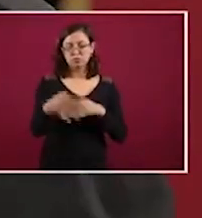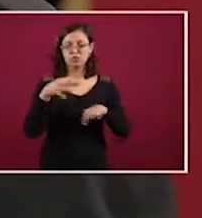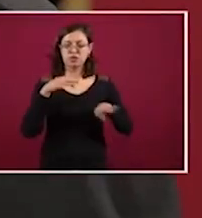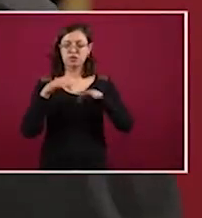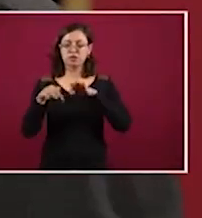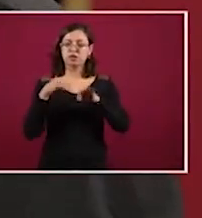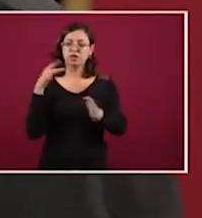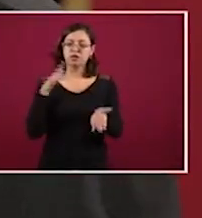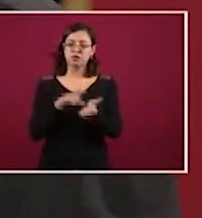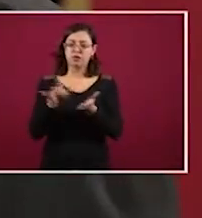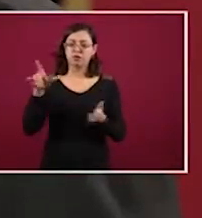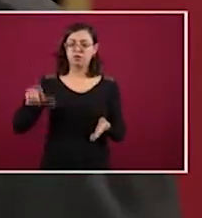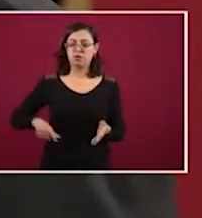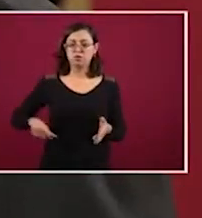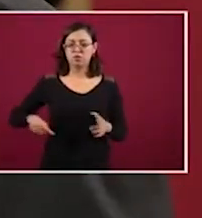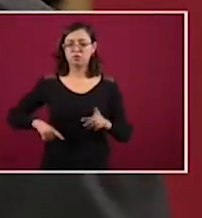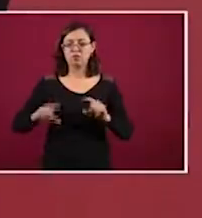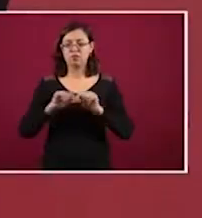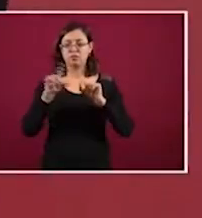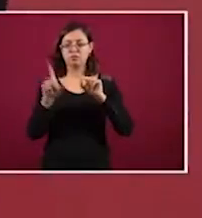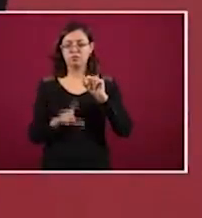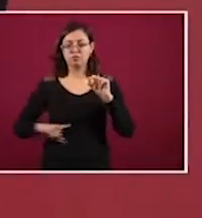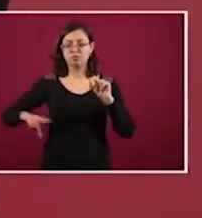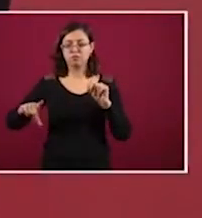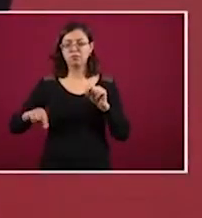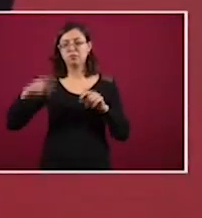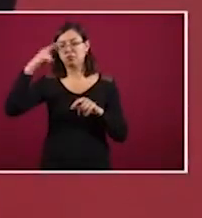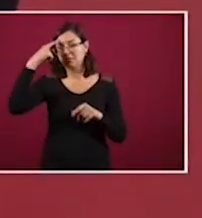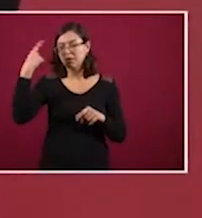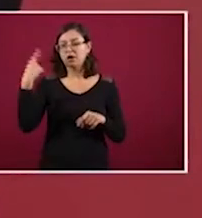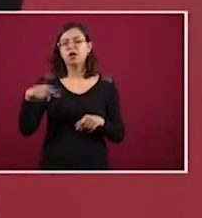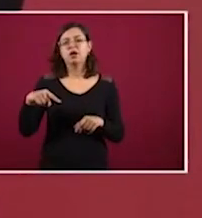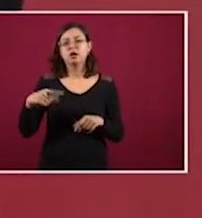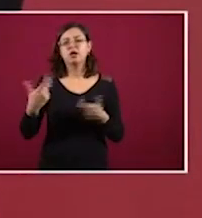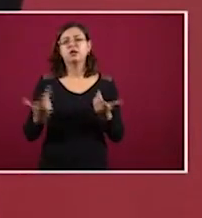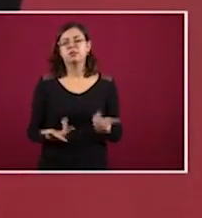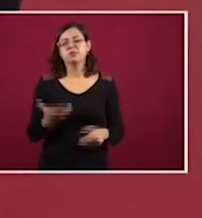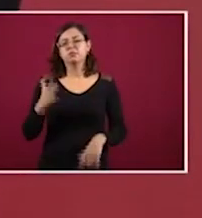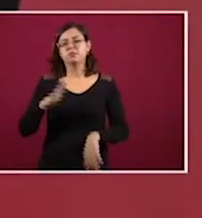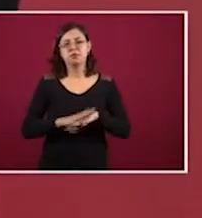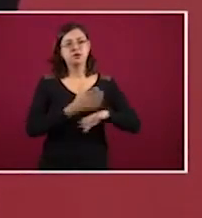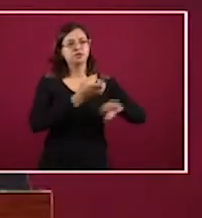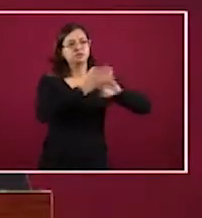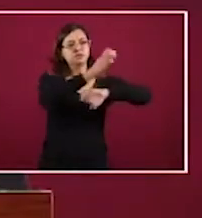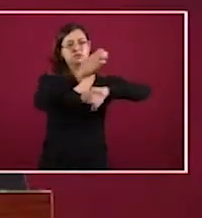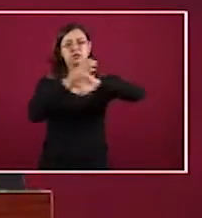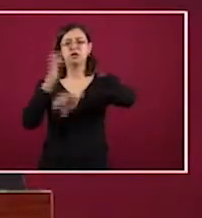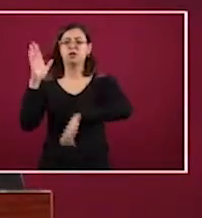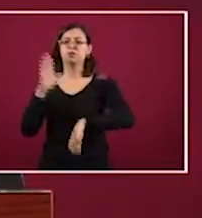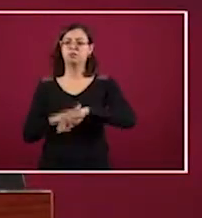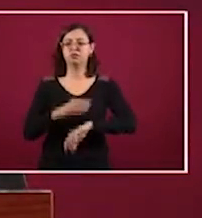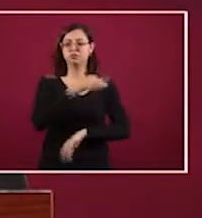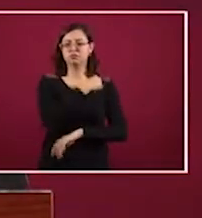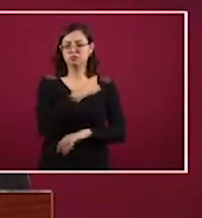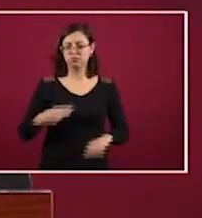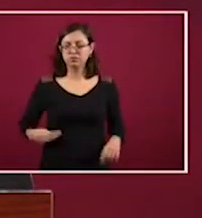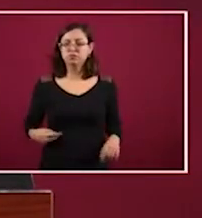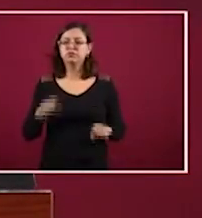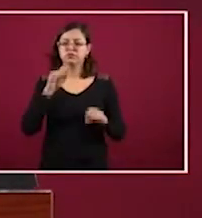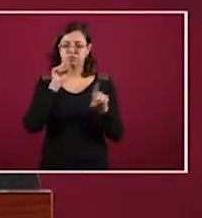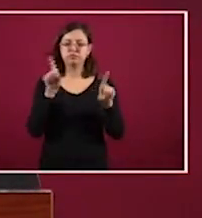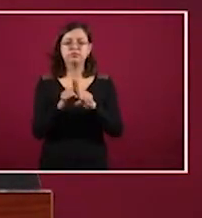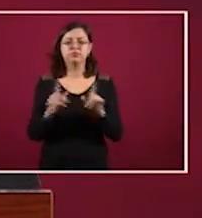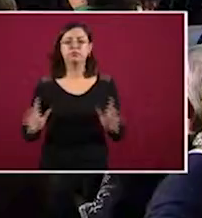el apoyo del gobierno federal para que cada vez sean más los estados y municipios que participen